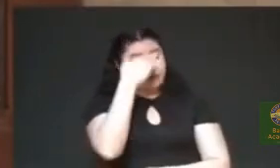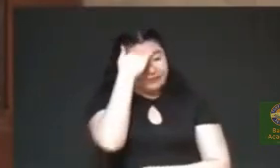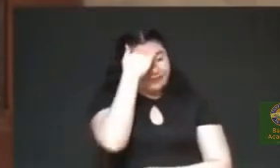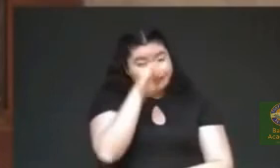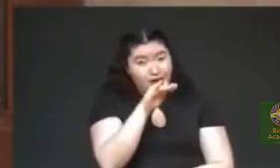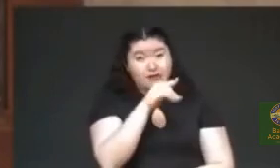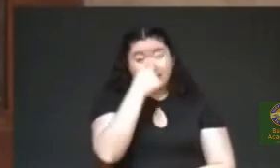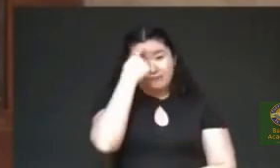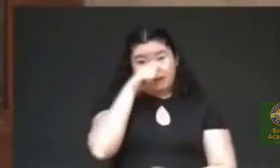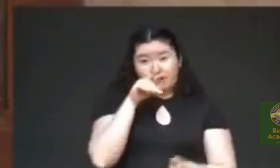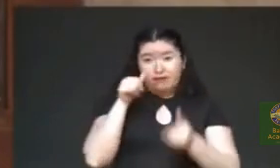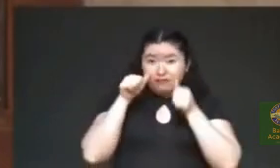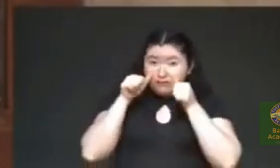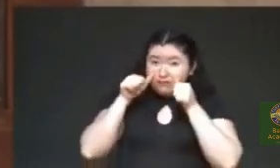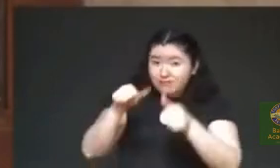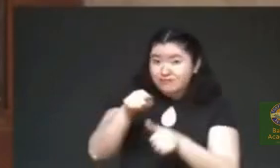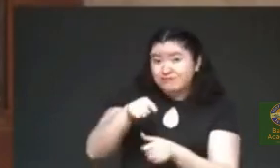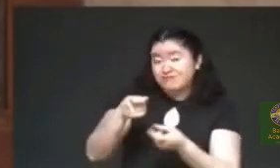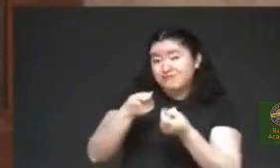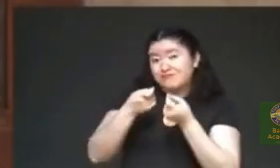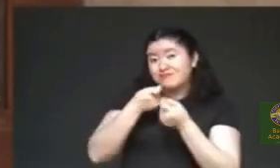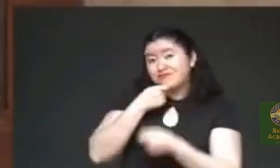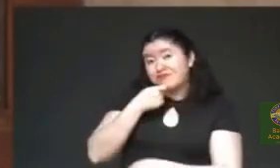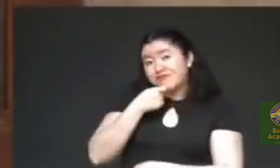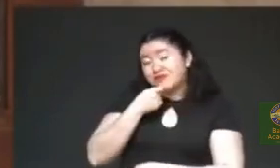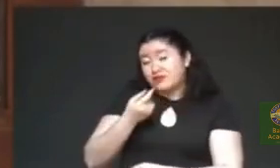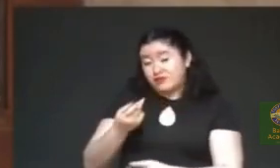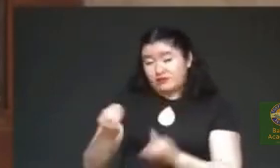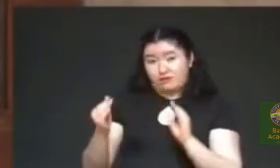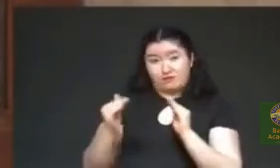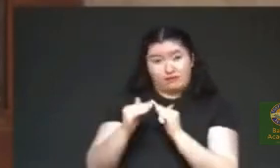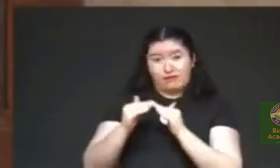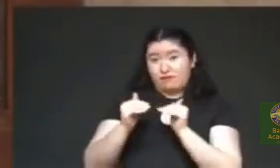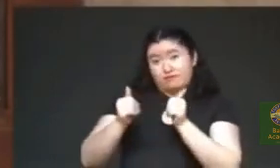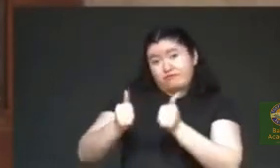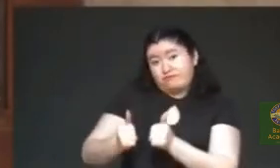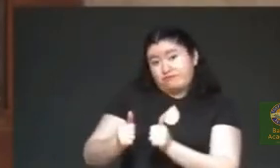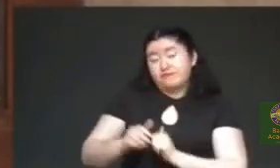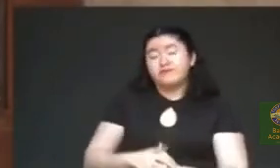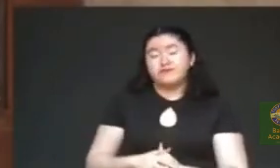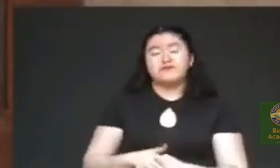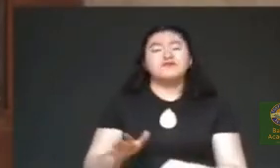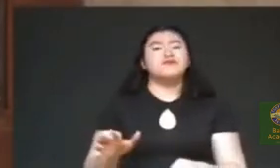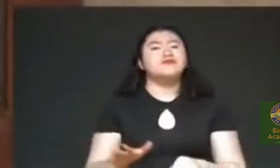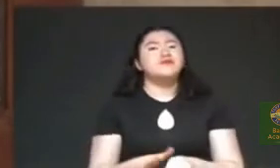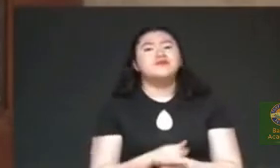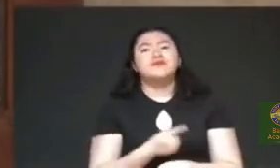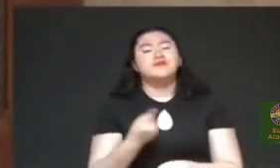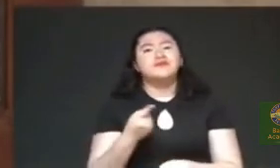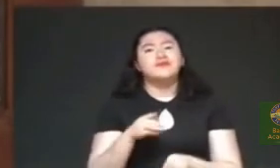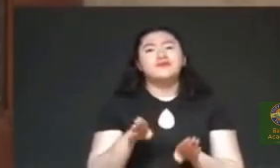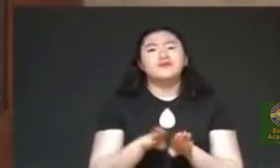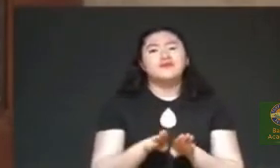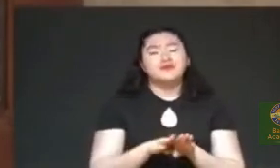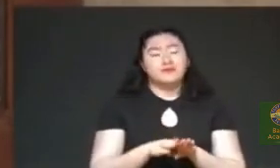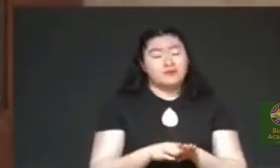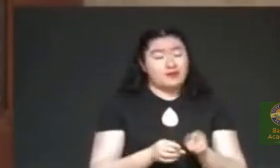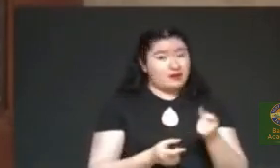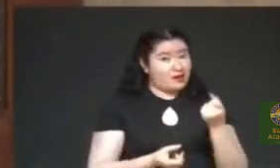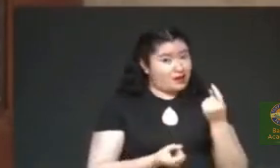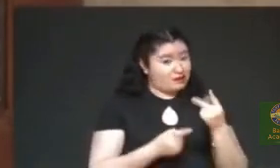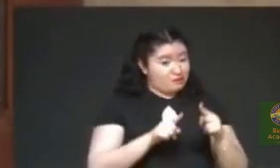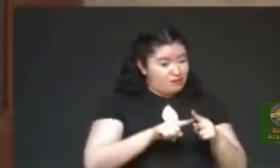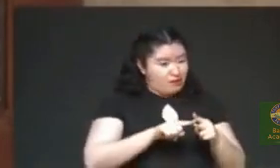estar ofreciendo para esto, porque también es un tema que hay que destacar. No van a ir en el inicio, es